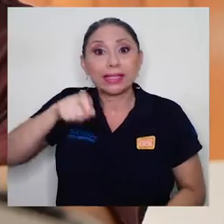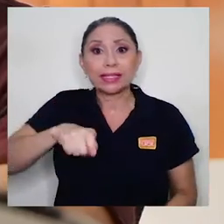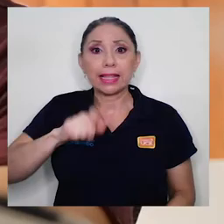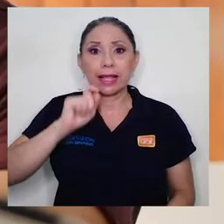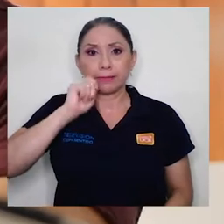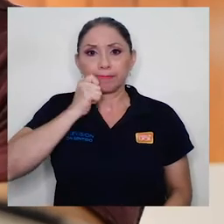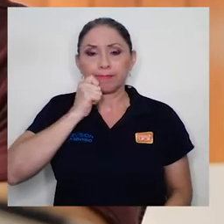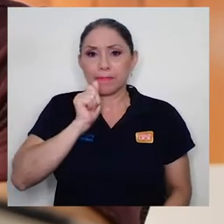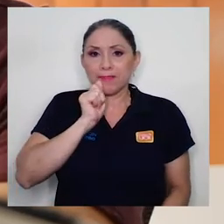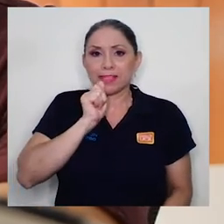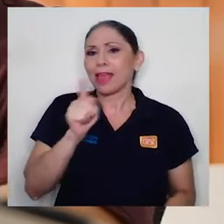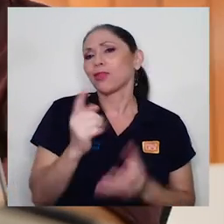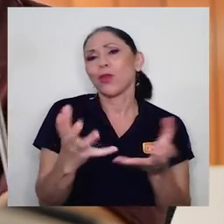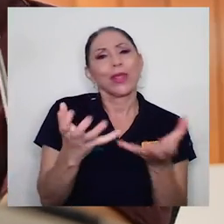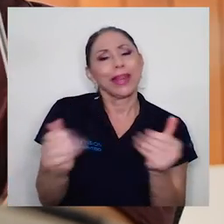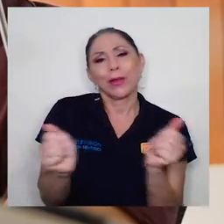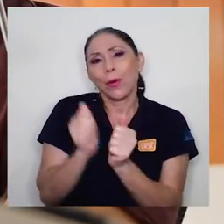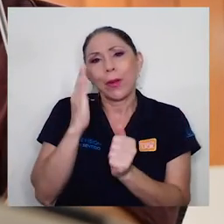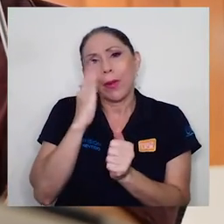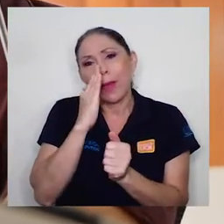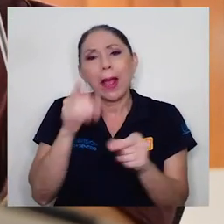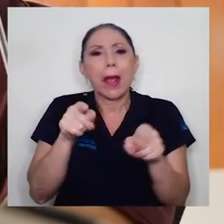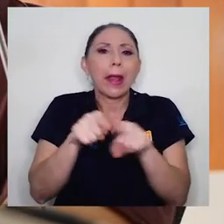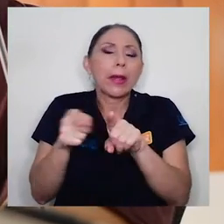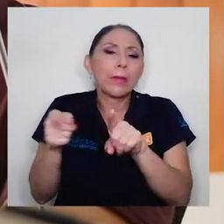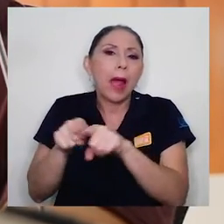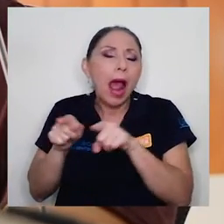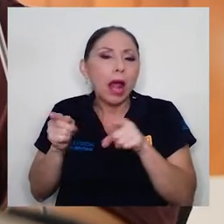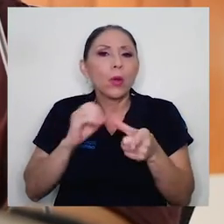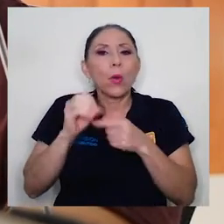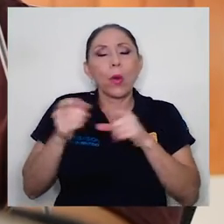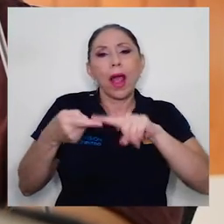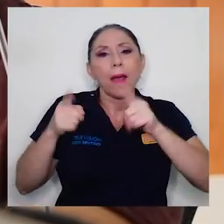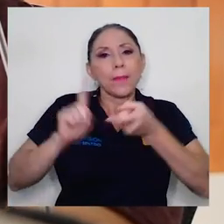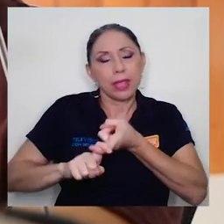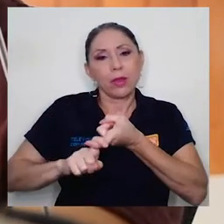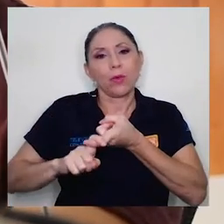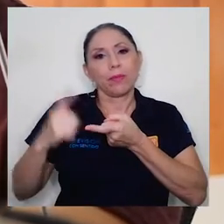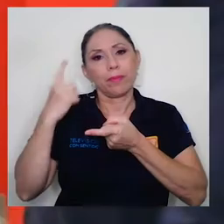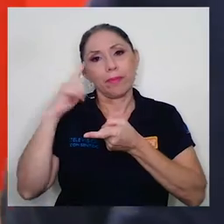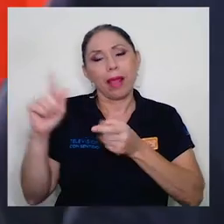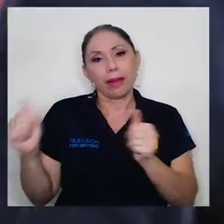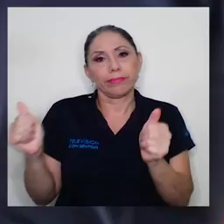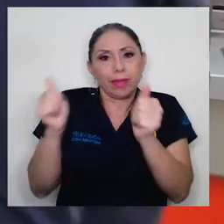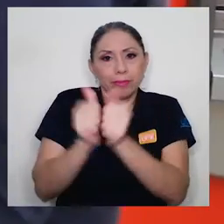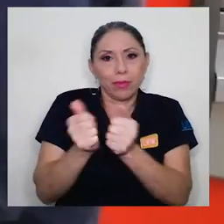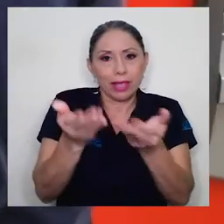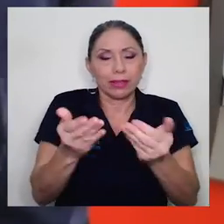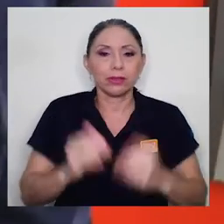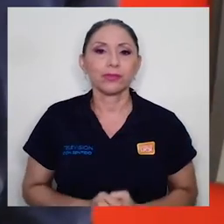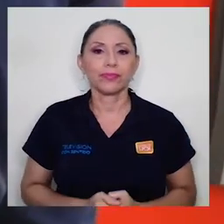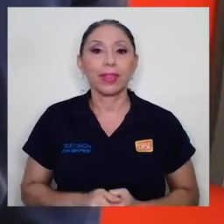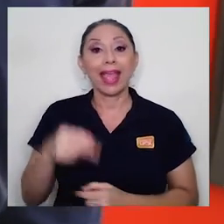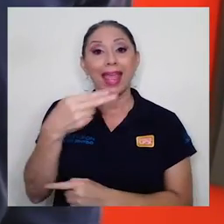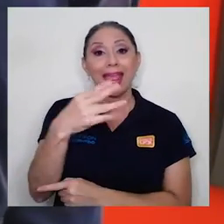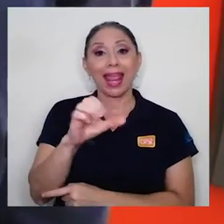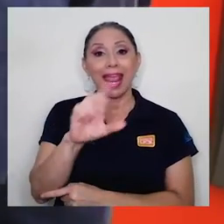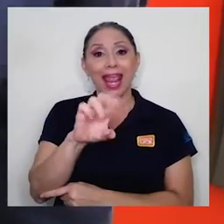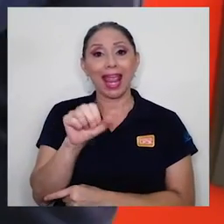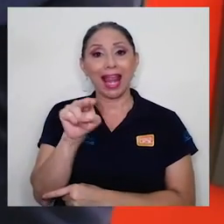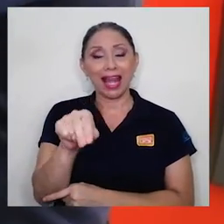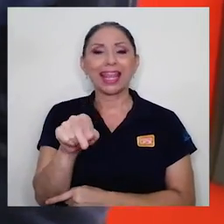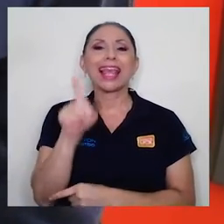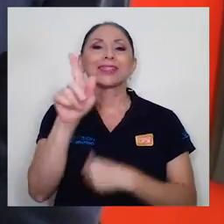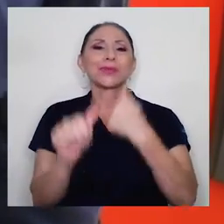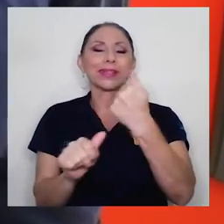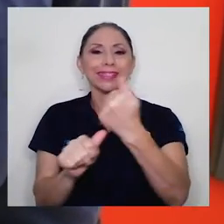llevar a su mamá, un hermano o un amigo a que le haga la traducción. De esta manera, Helen se convierte en un